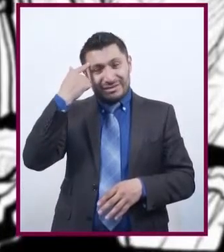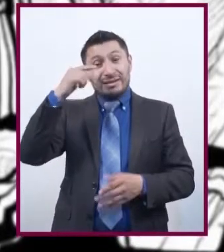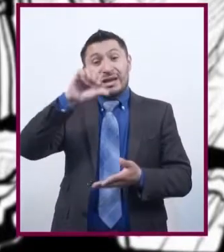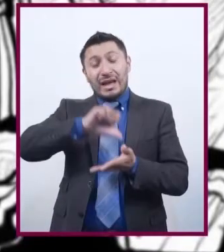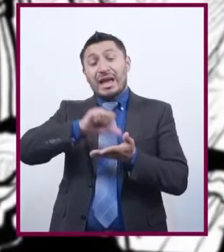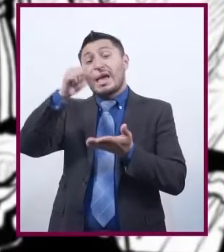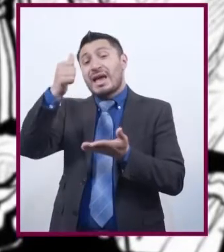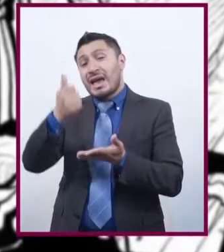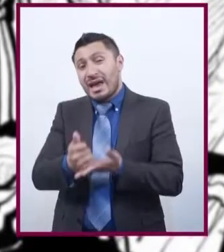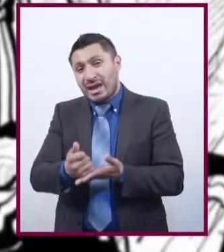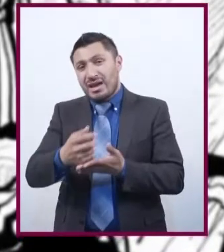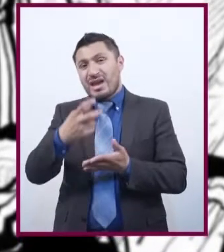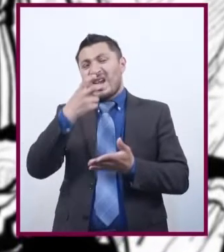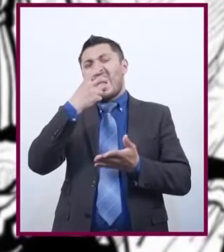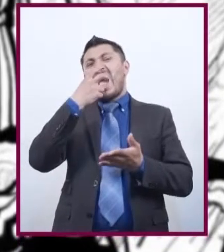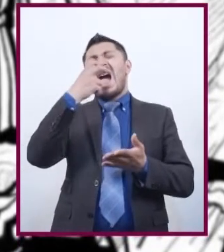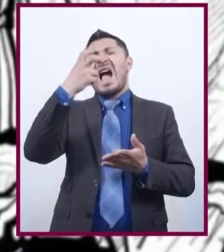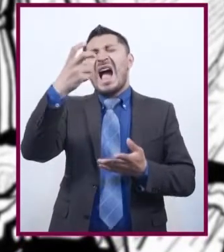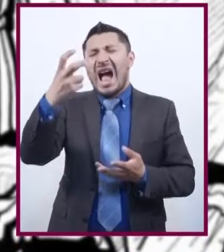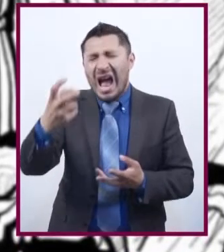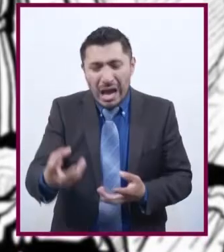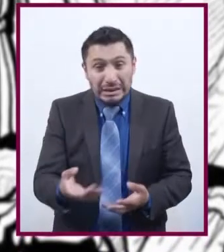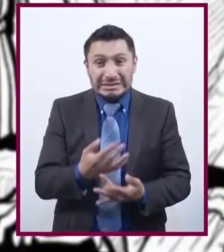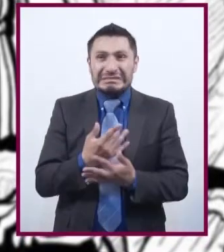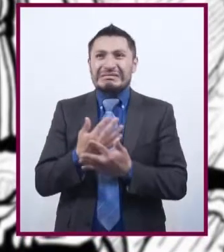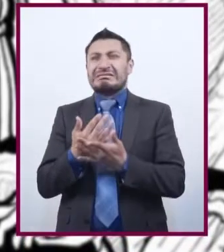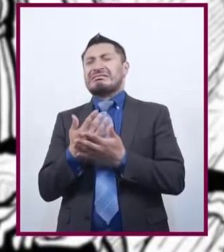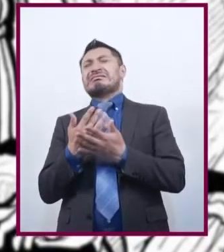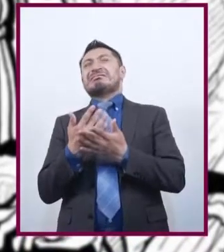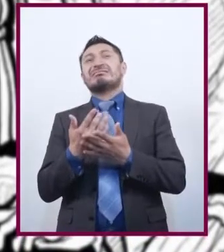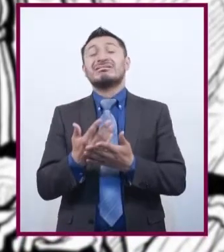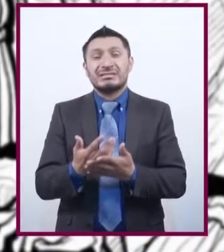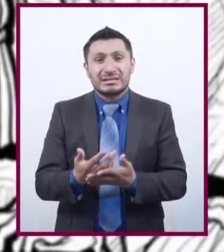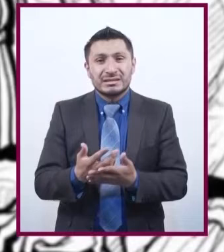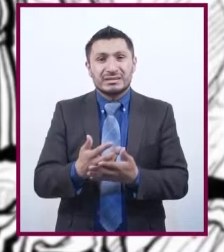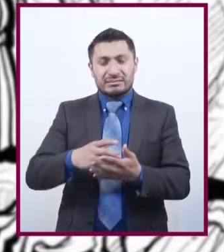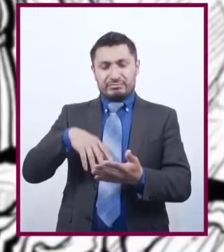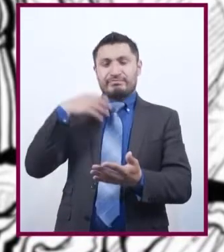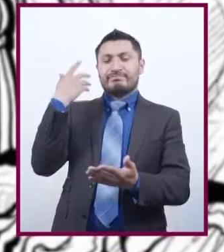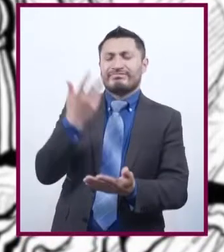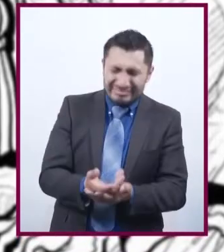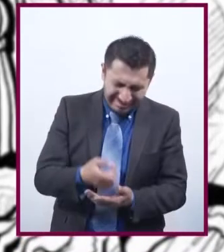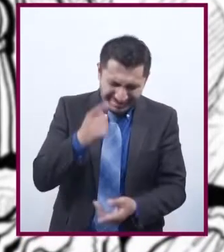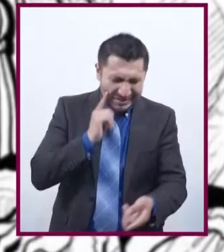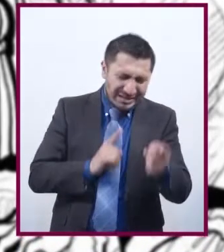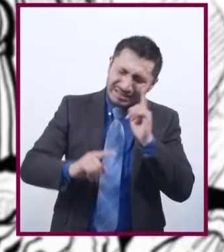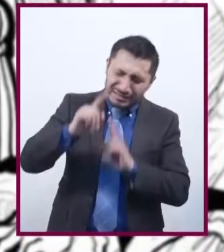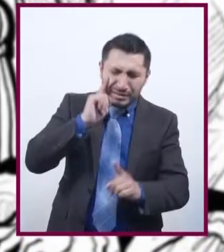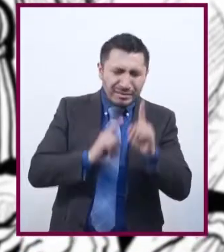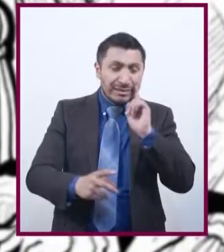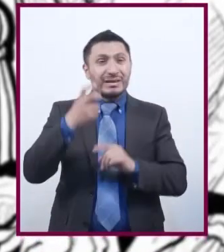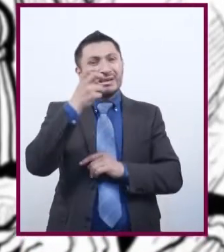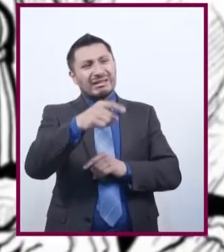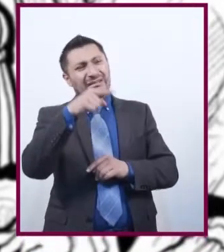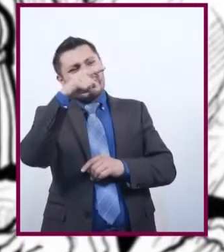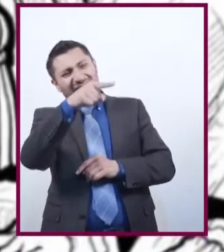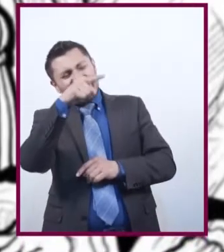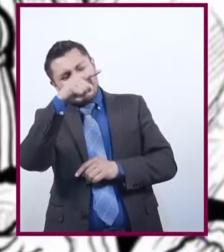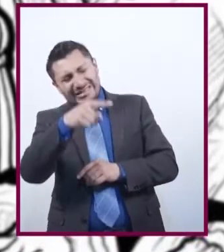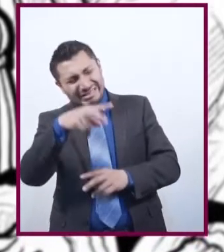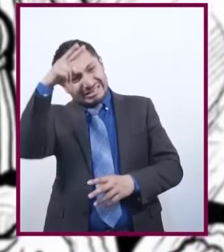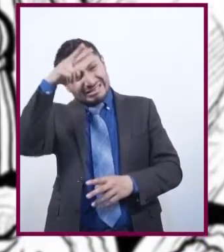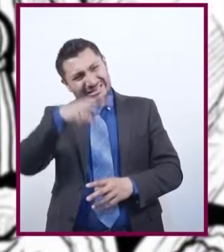se abrió paso en su mente el enano lanzó un aullido un grito de desesperación y cayó el pavimento sollozando